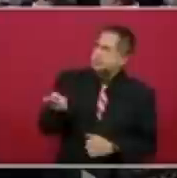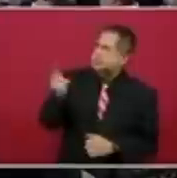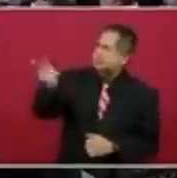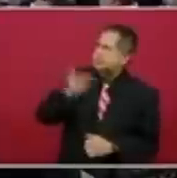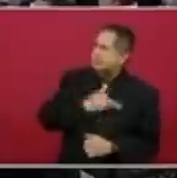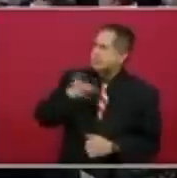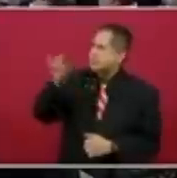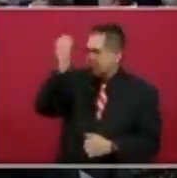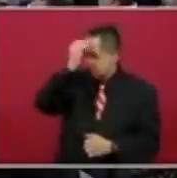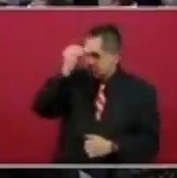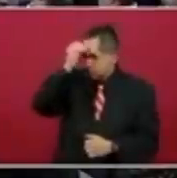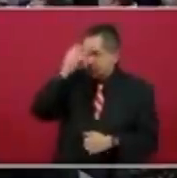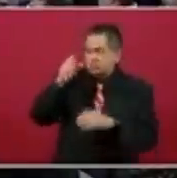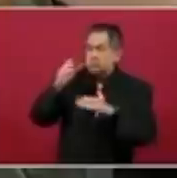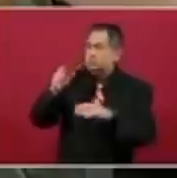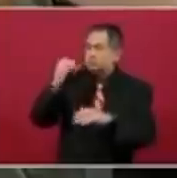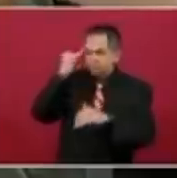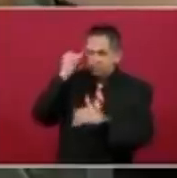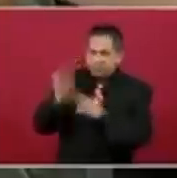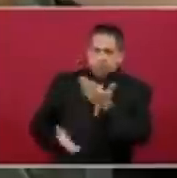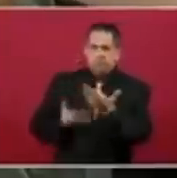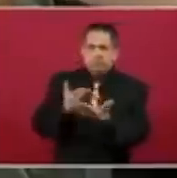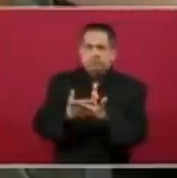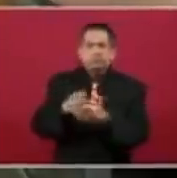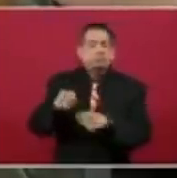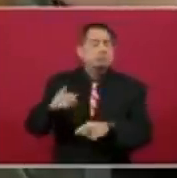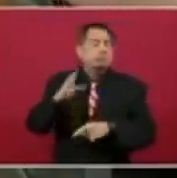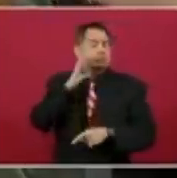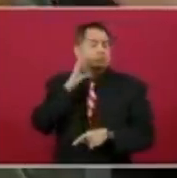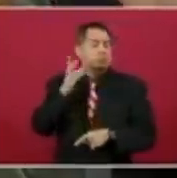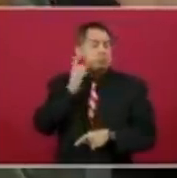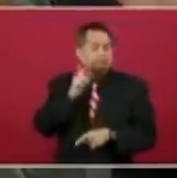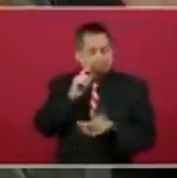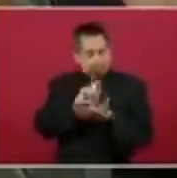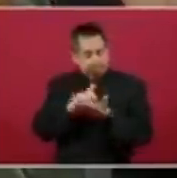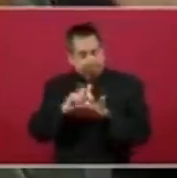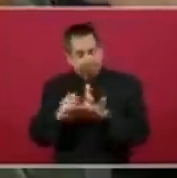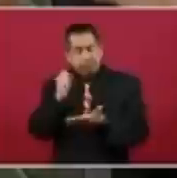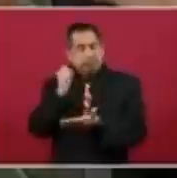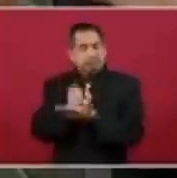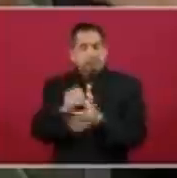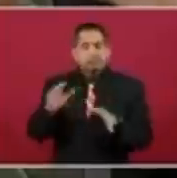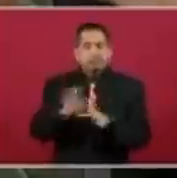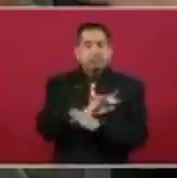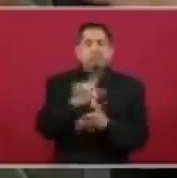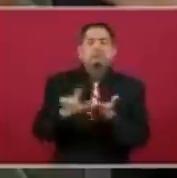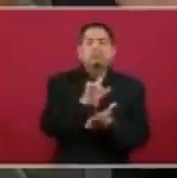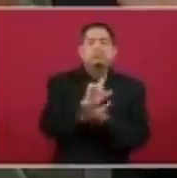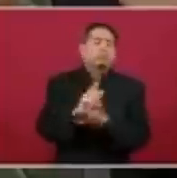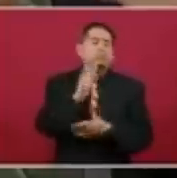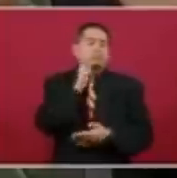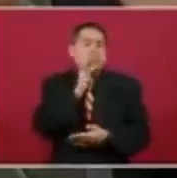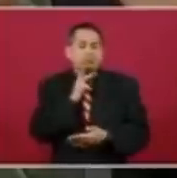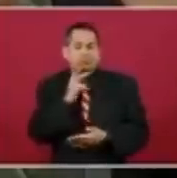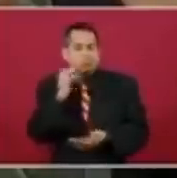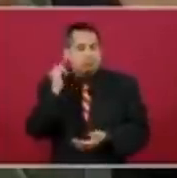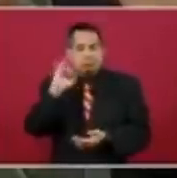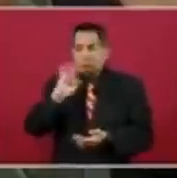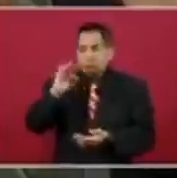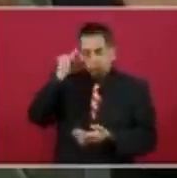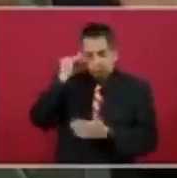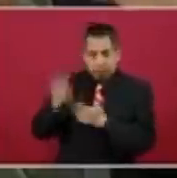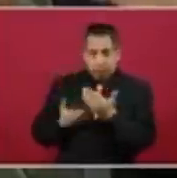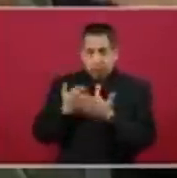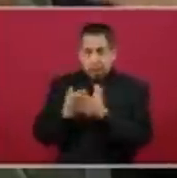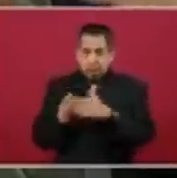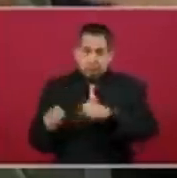saber su opinión sobre una iniciativa que se está procesando en la Cámara de Diputados para reformar la ley de Pemex. Se plantea la posibilidad de